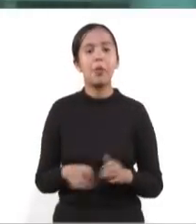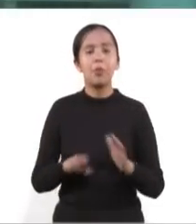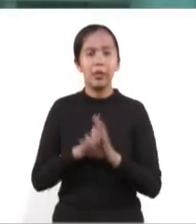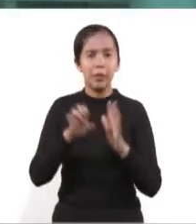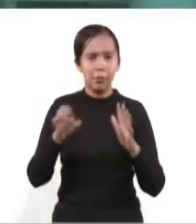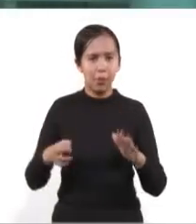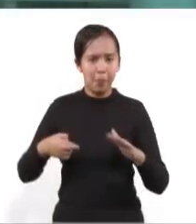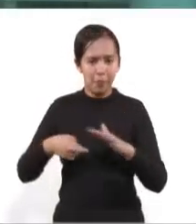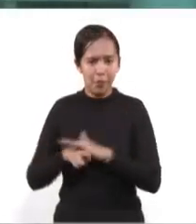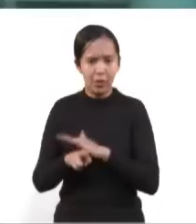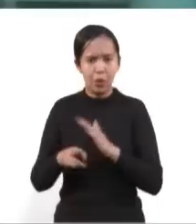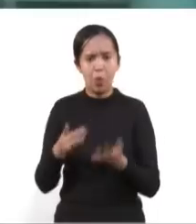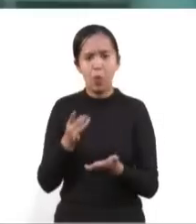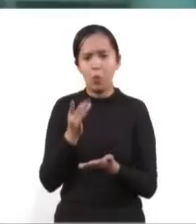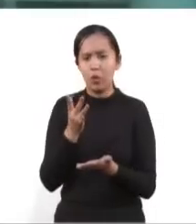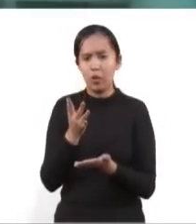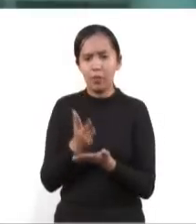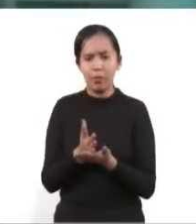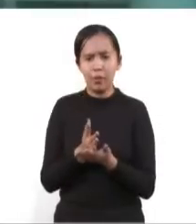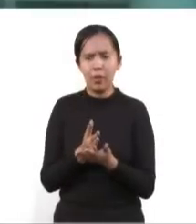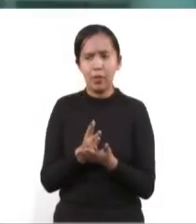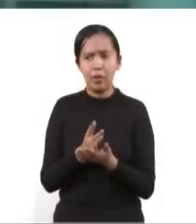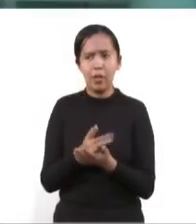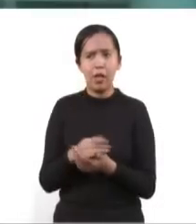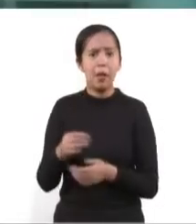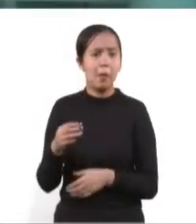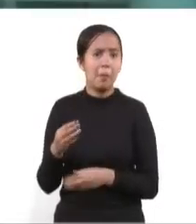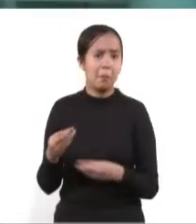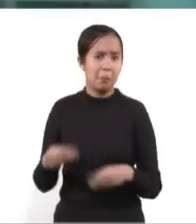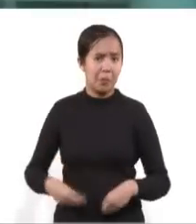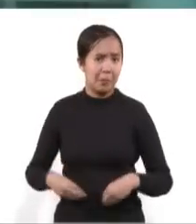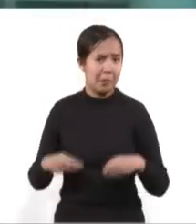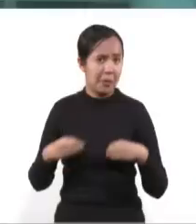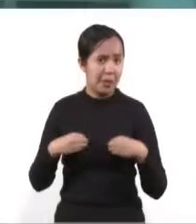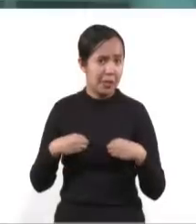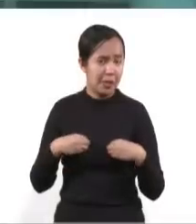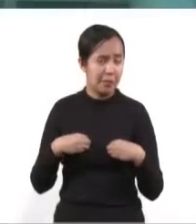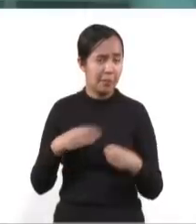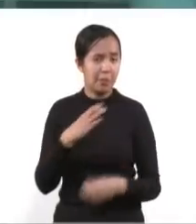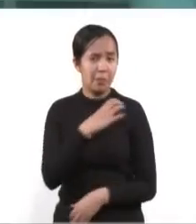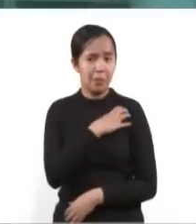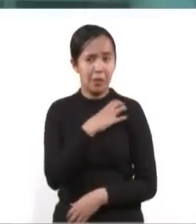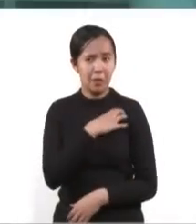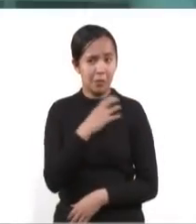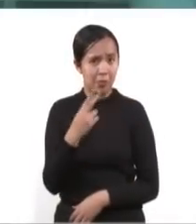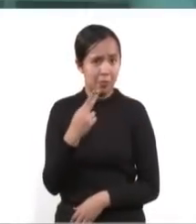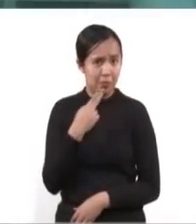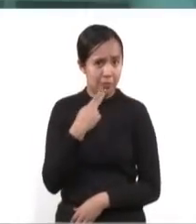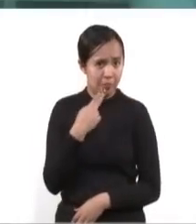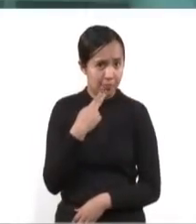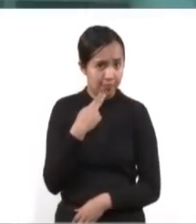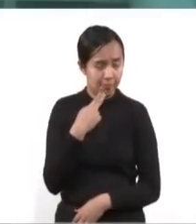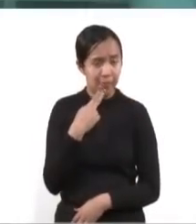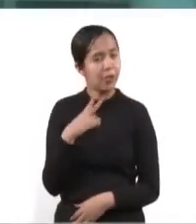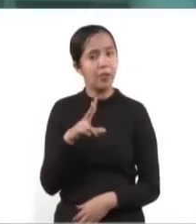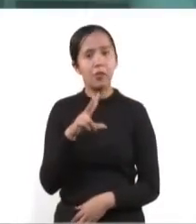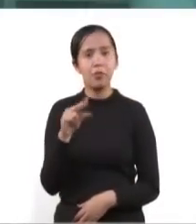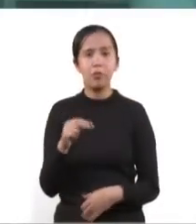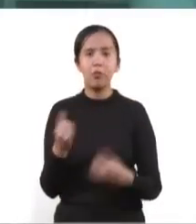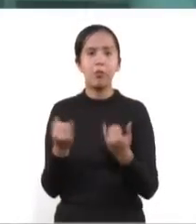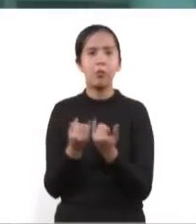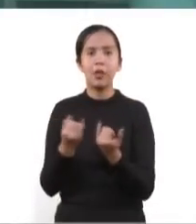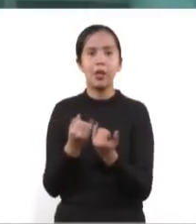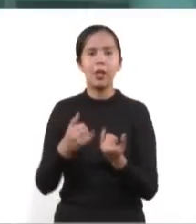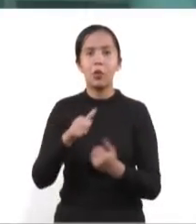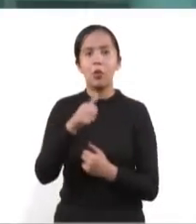metro no solamente se mueven los que vivimos en la capital, o nos movemos los que vivimos en la capital, sino también